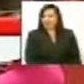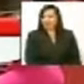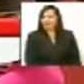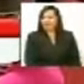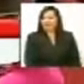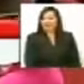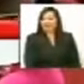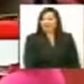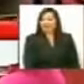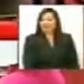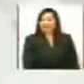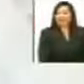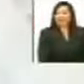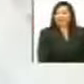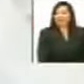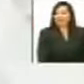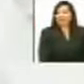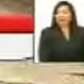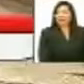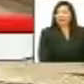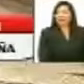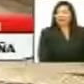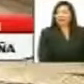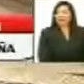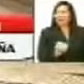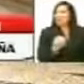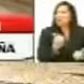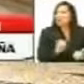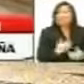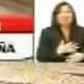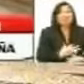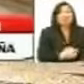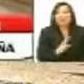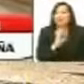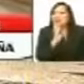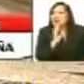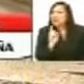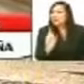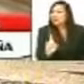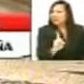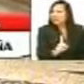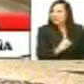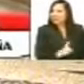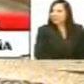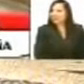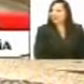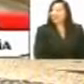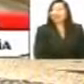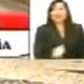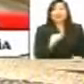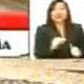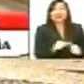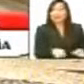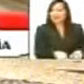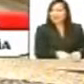de conducción. Adelante. Muchas gracias a nuestra compañera Elsa Iturriaga. Muy interesantes las intervenciones de los diferentes diputados. Hay que